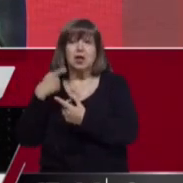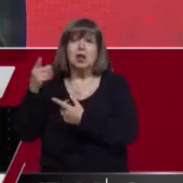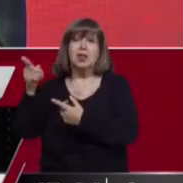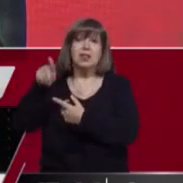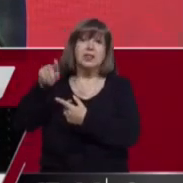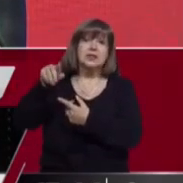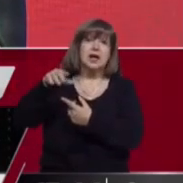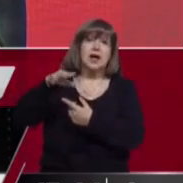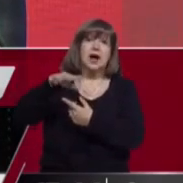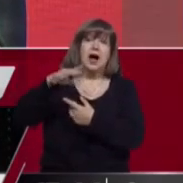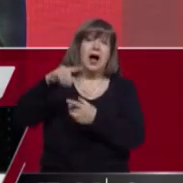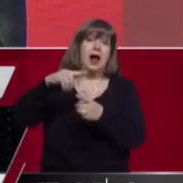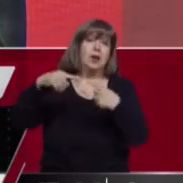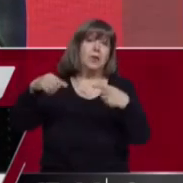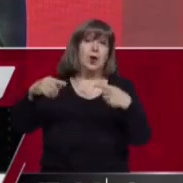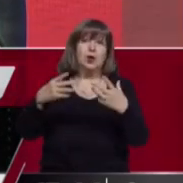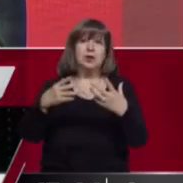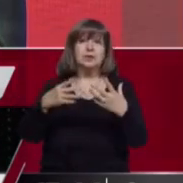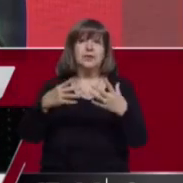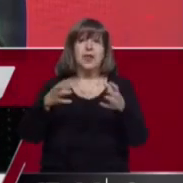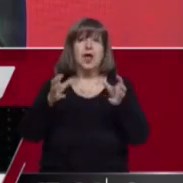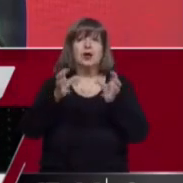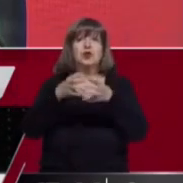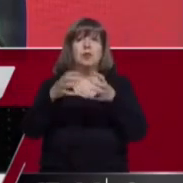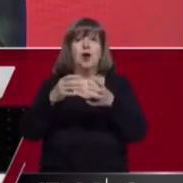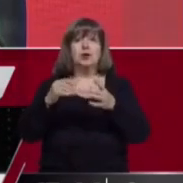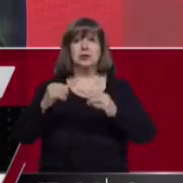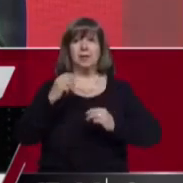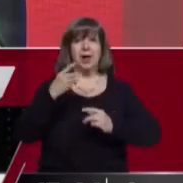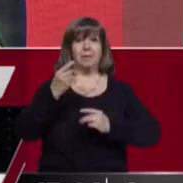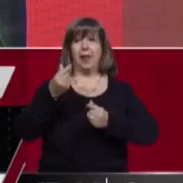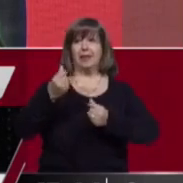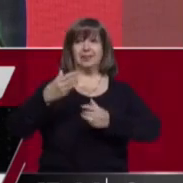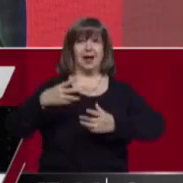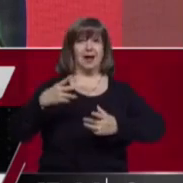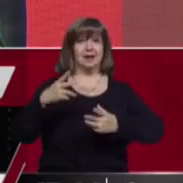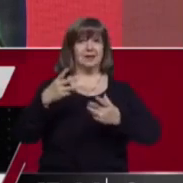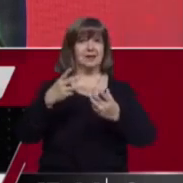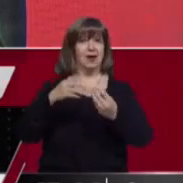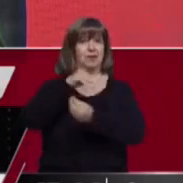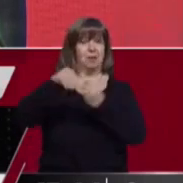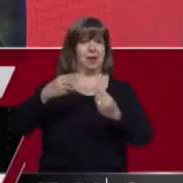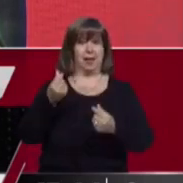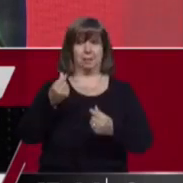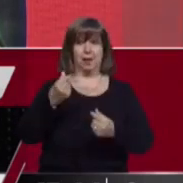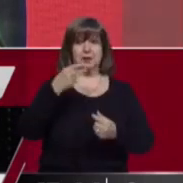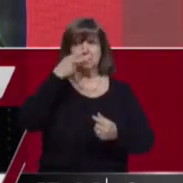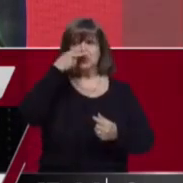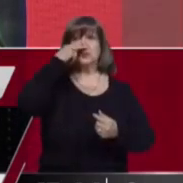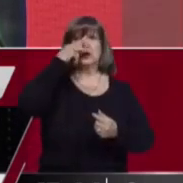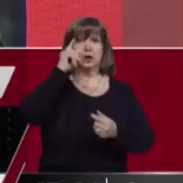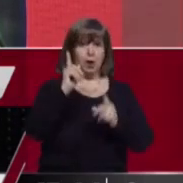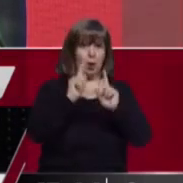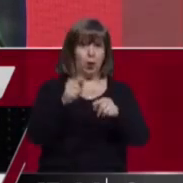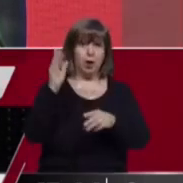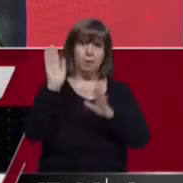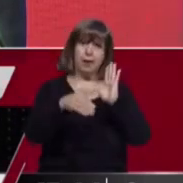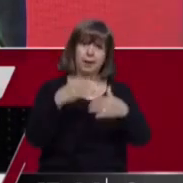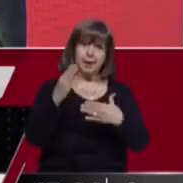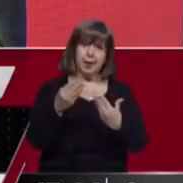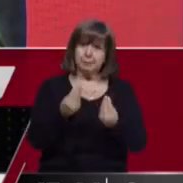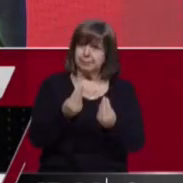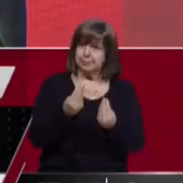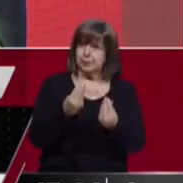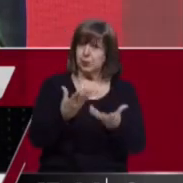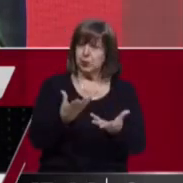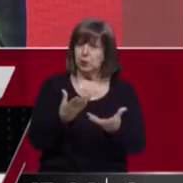económico de una familia. Incluso en alguna oportunidad y conversando con psicólogos o psicopedagogas en misma